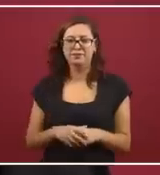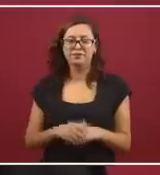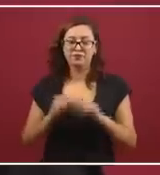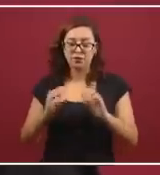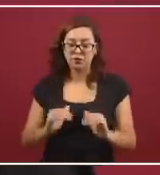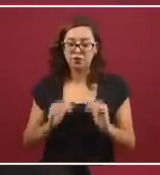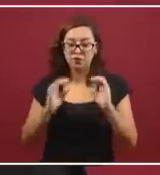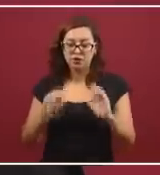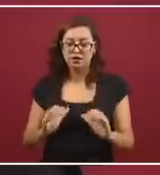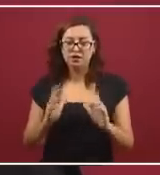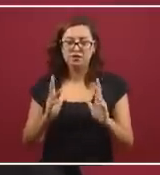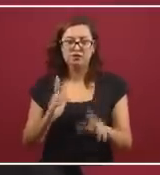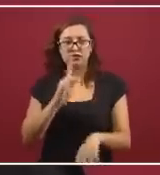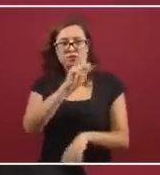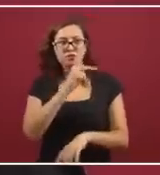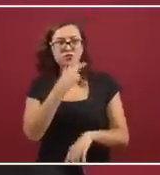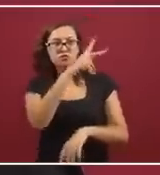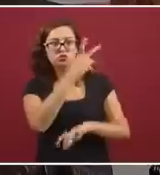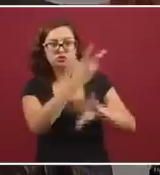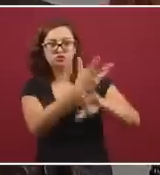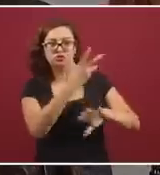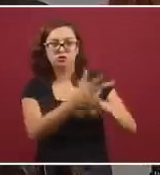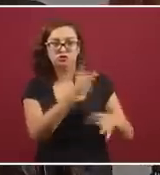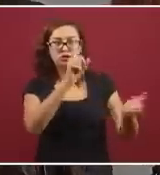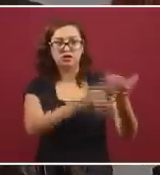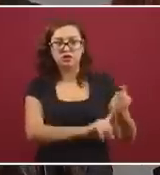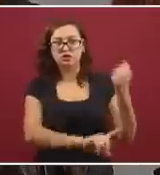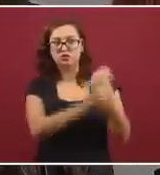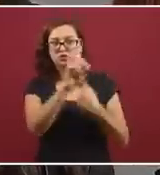asuntos internos de otros países